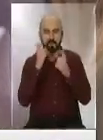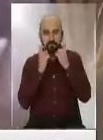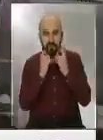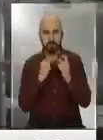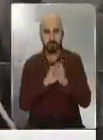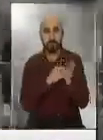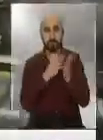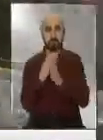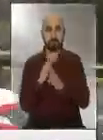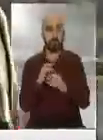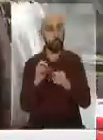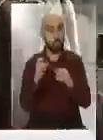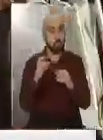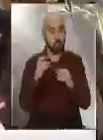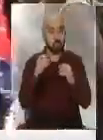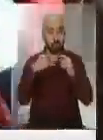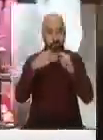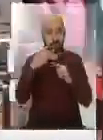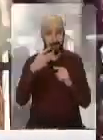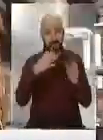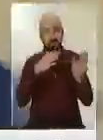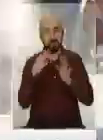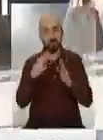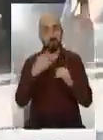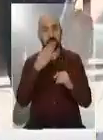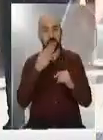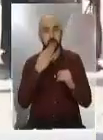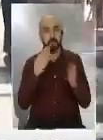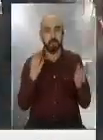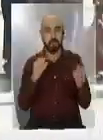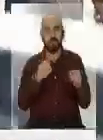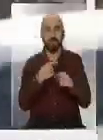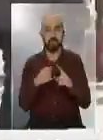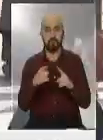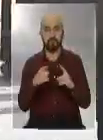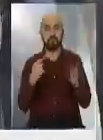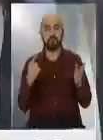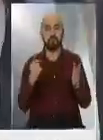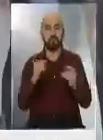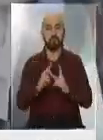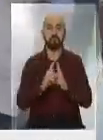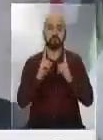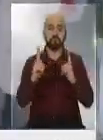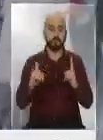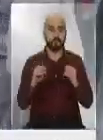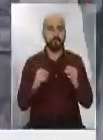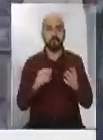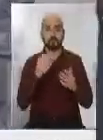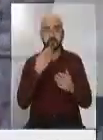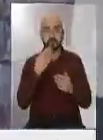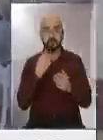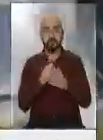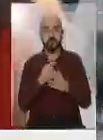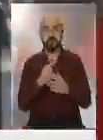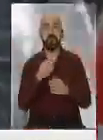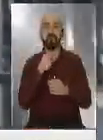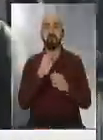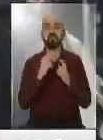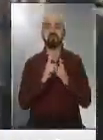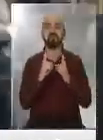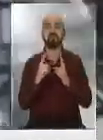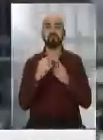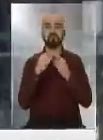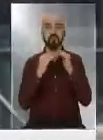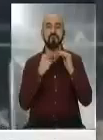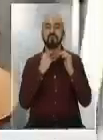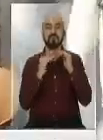secundario de la mascarilla. El uso obligatorio de elementos de protección y el distanciamiento social obligan a forzar la voz, lo que provocaría